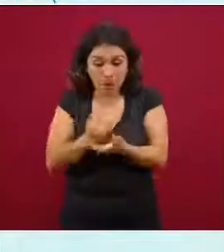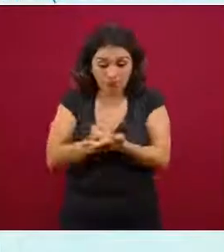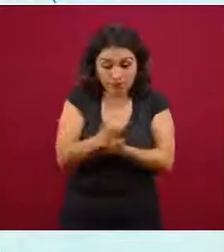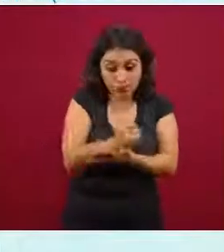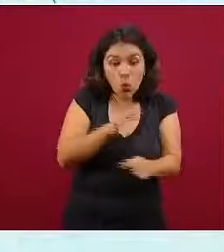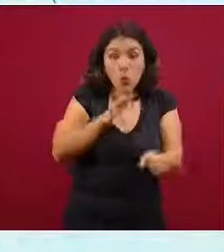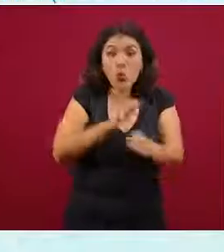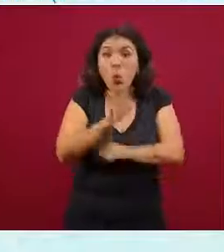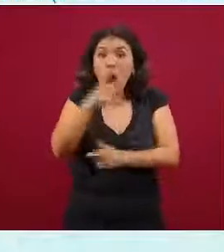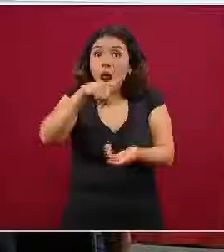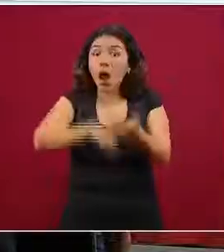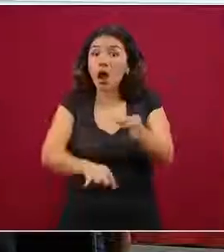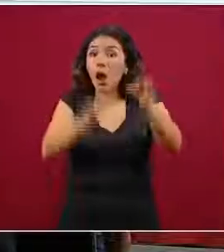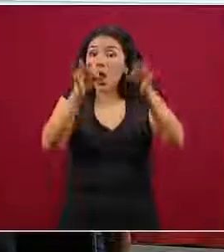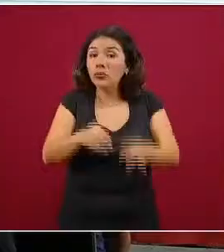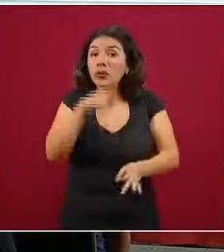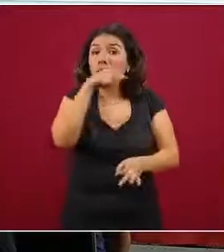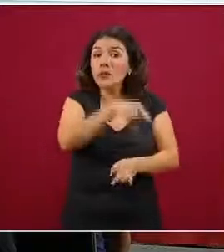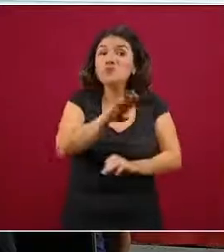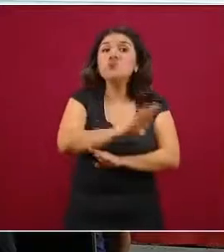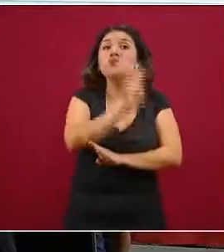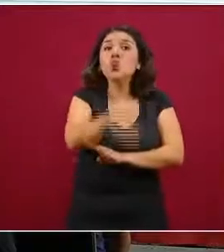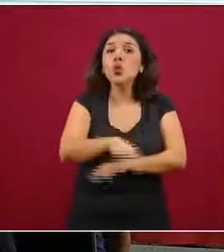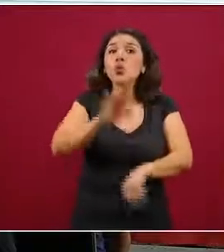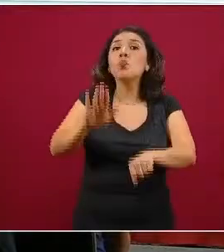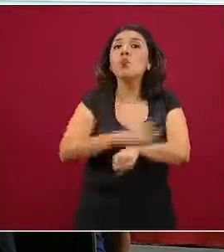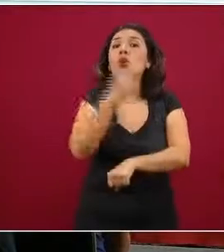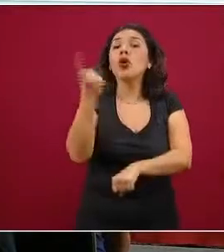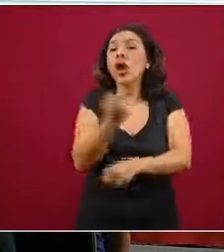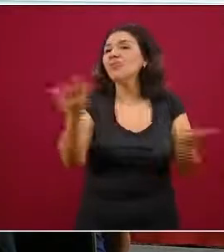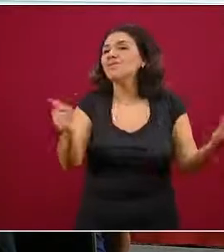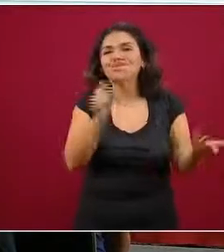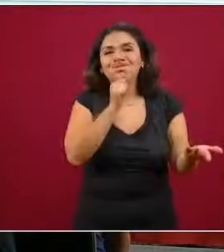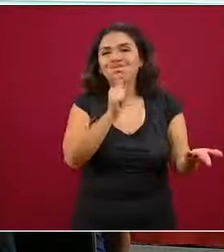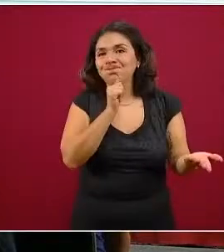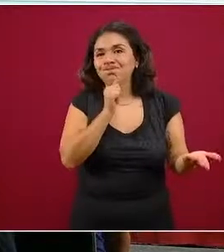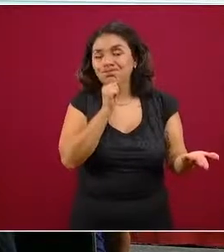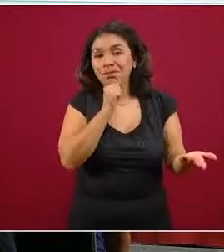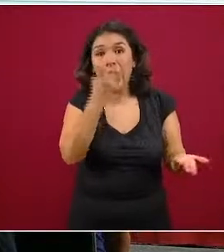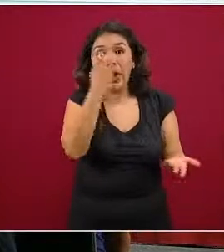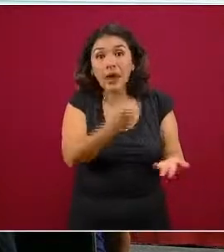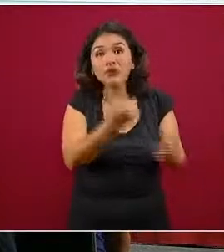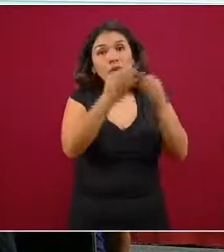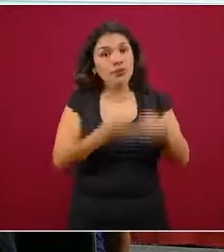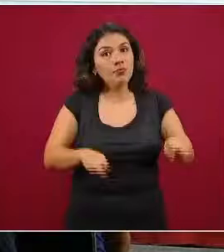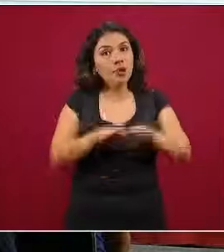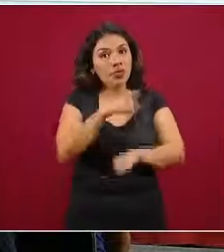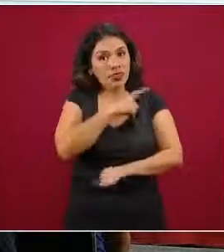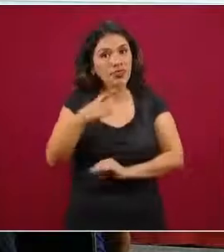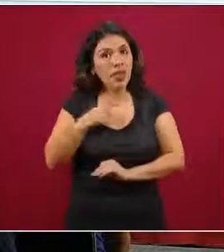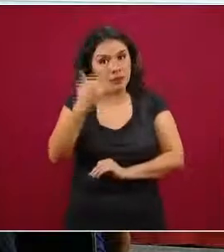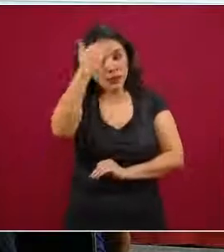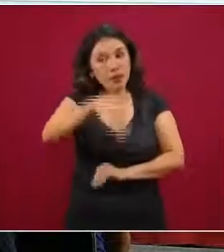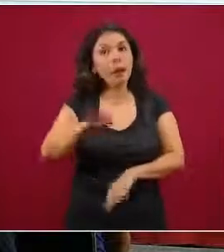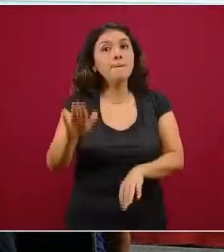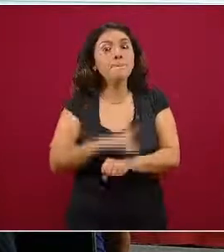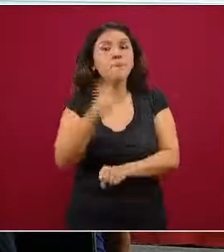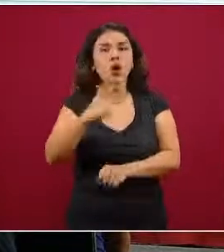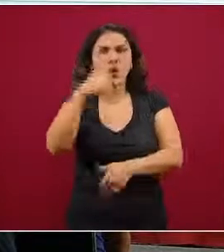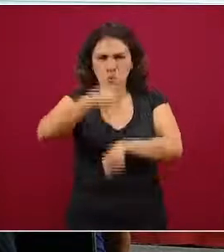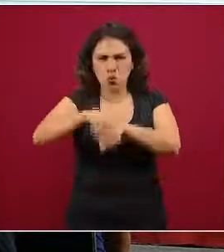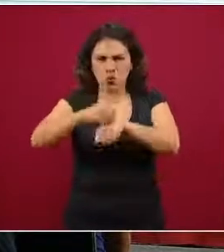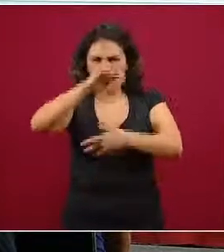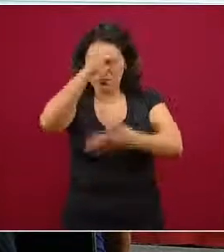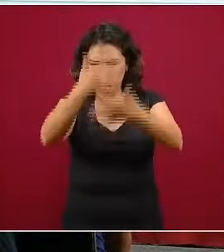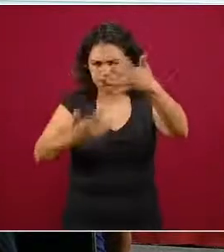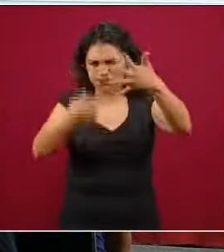cuál fue la condición que las llevó a la muerte. Esto es importante considerarlo porque las cifras que